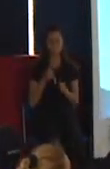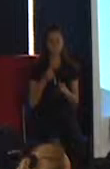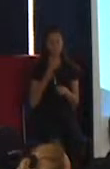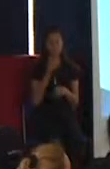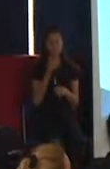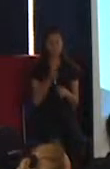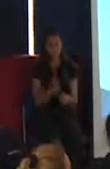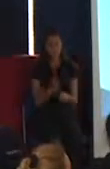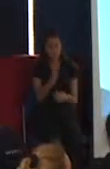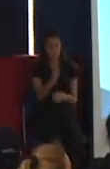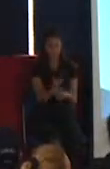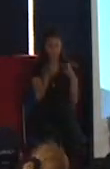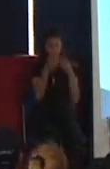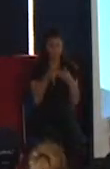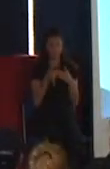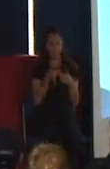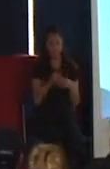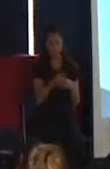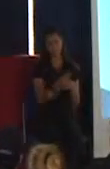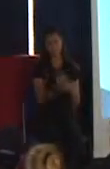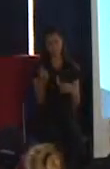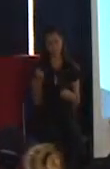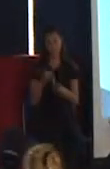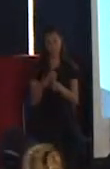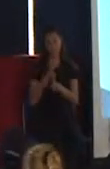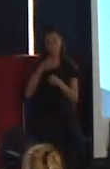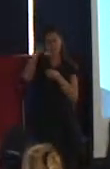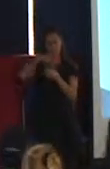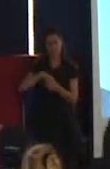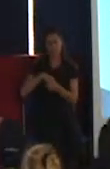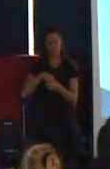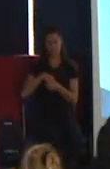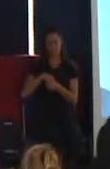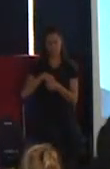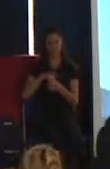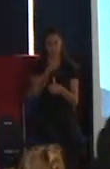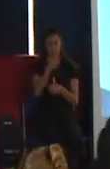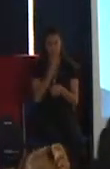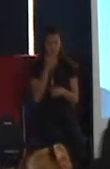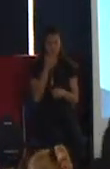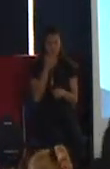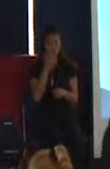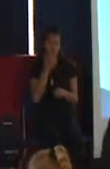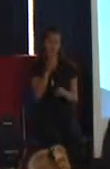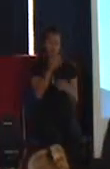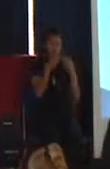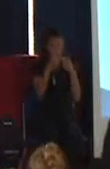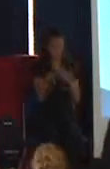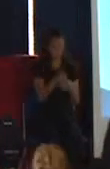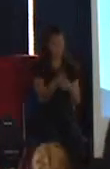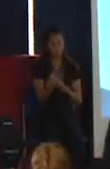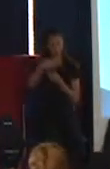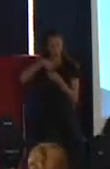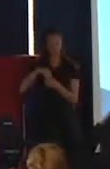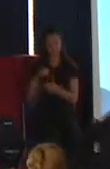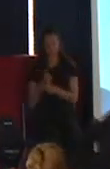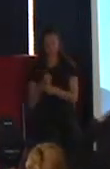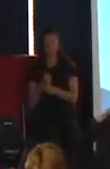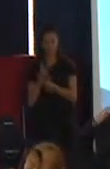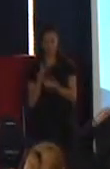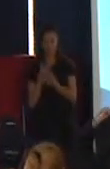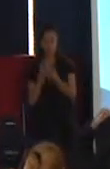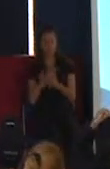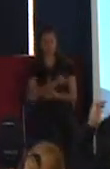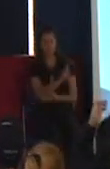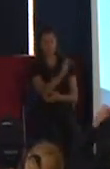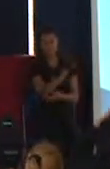discapacidad para que trabajen en estos centros y en su efecto puedan ayudar a las demás personas con discapacidad para